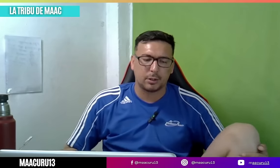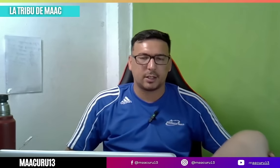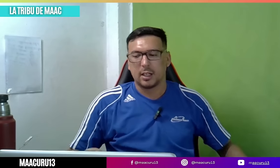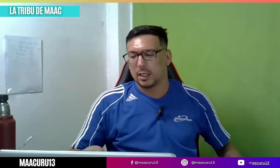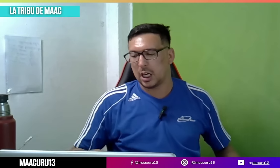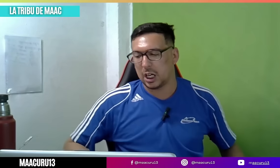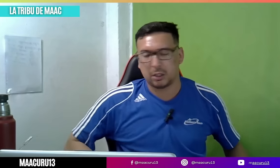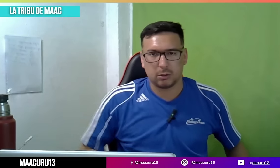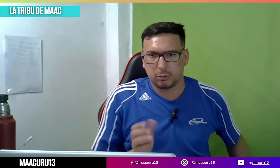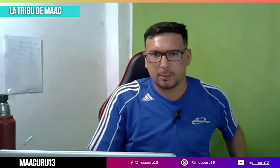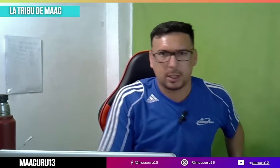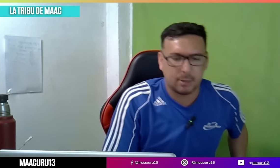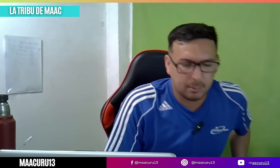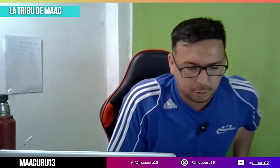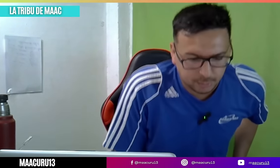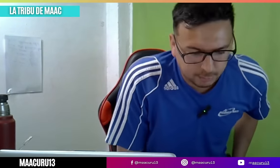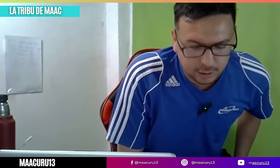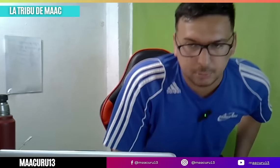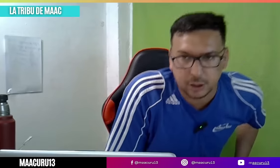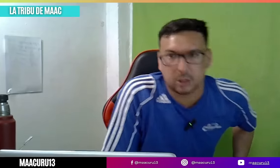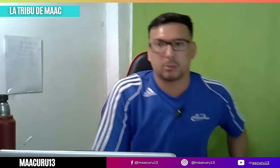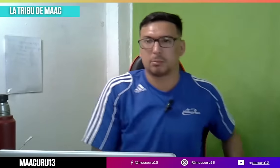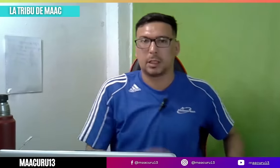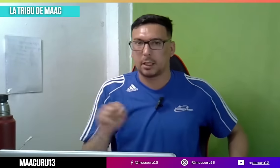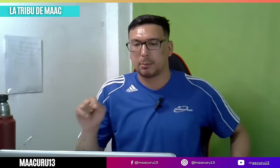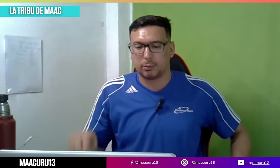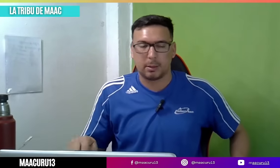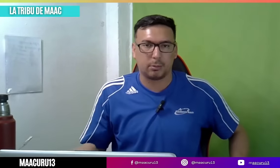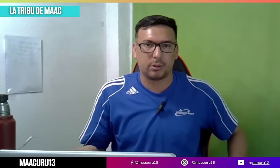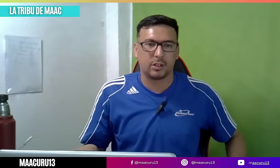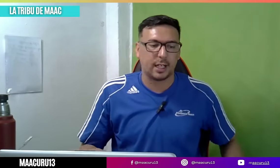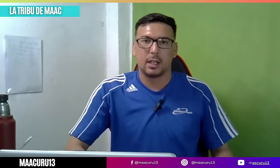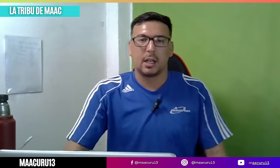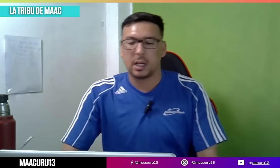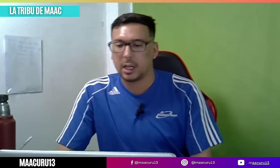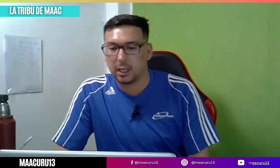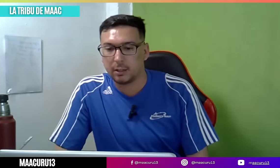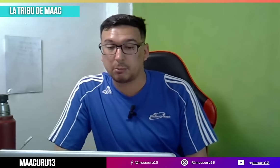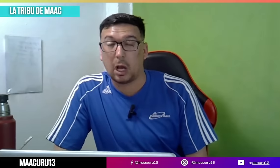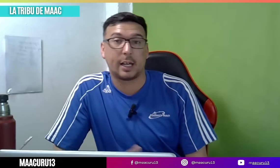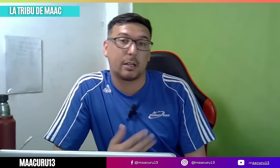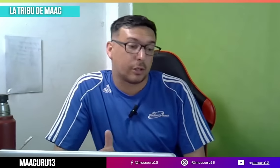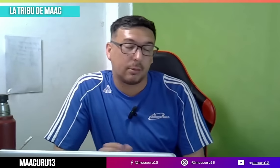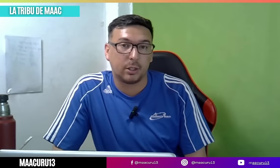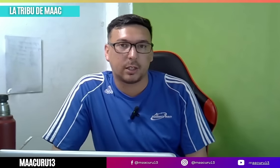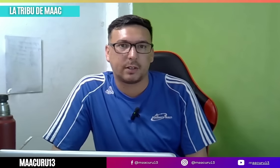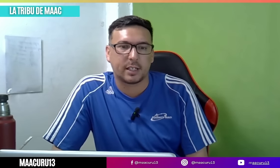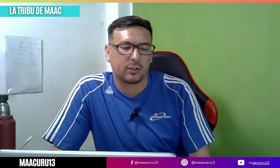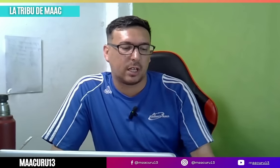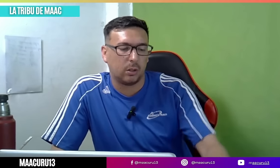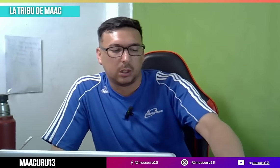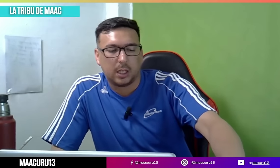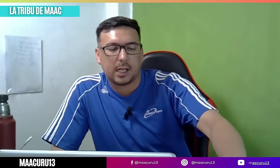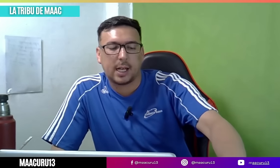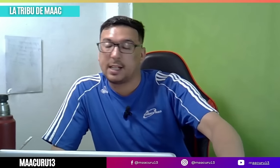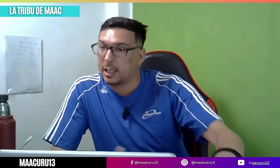tiempo atrás y no tuve problema, pero fue varios me dijeron, mirá que me puso un strike. Agarré y borré el video que había